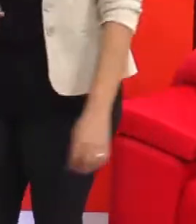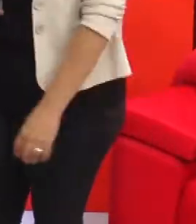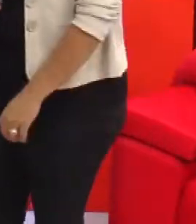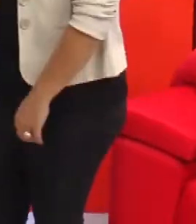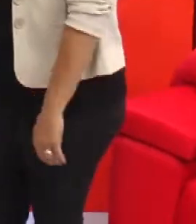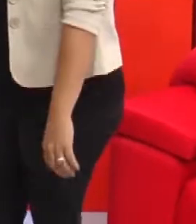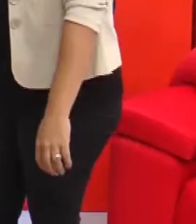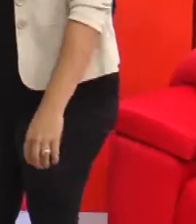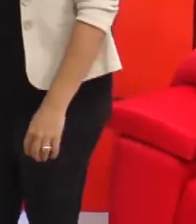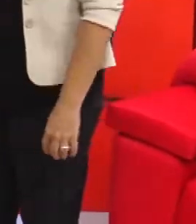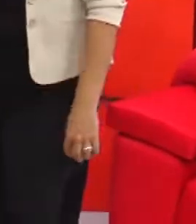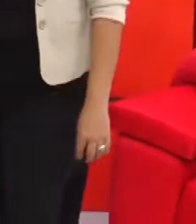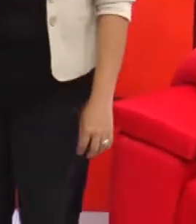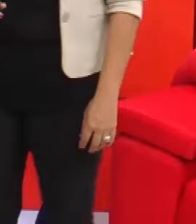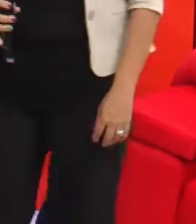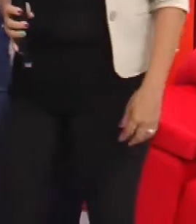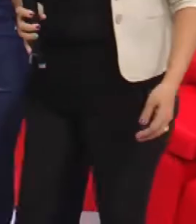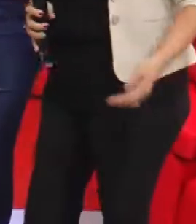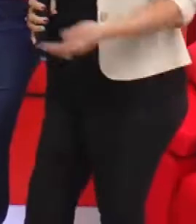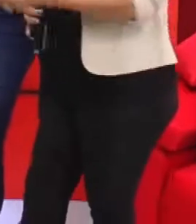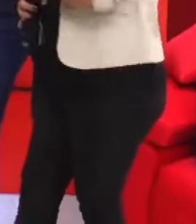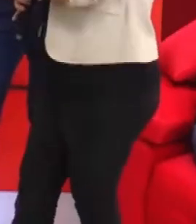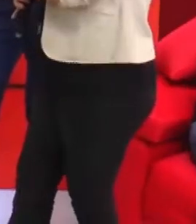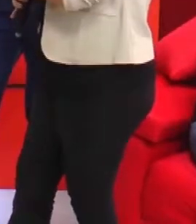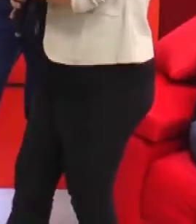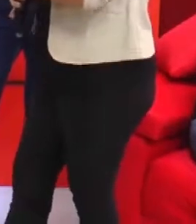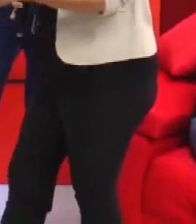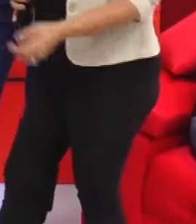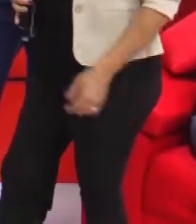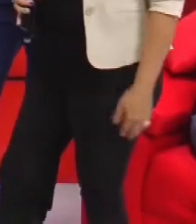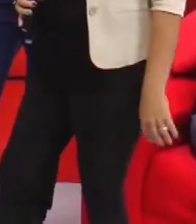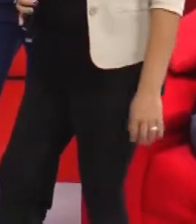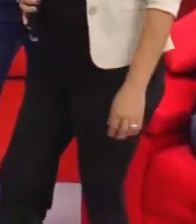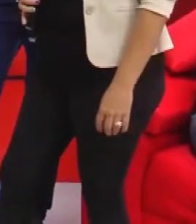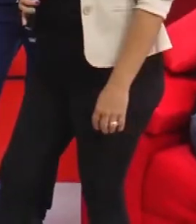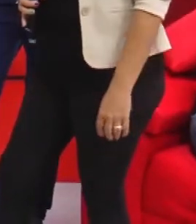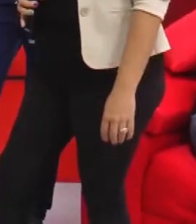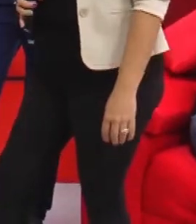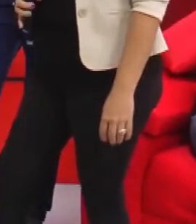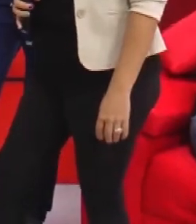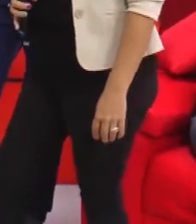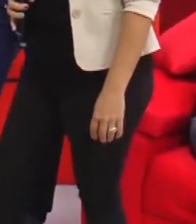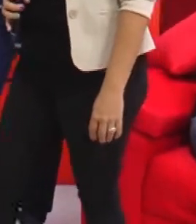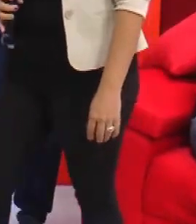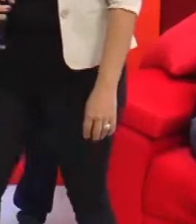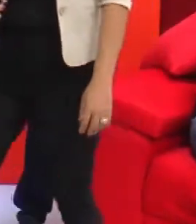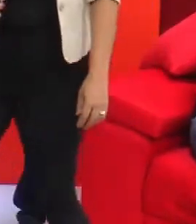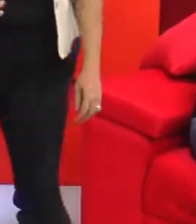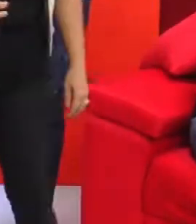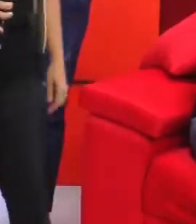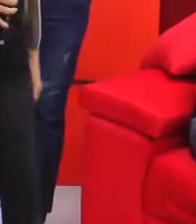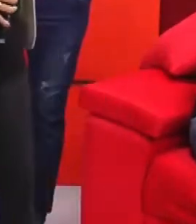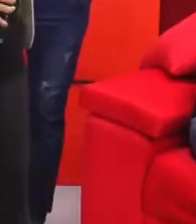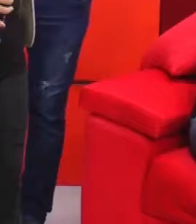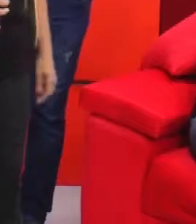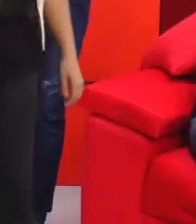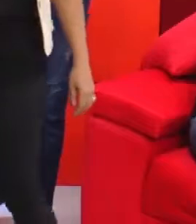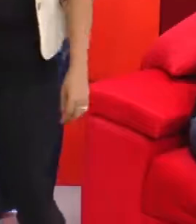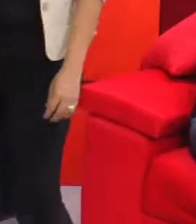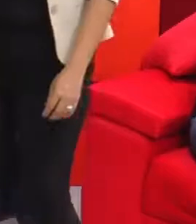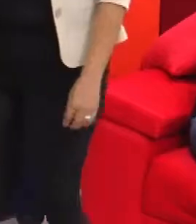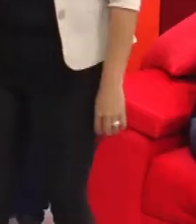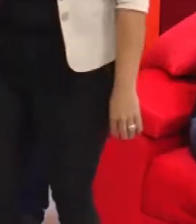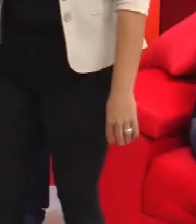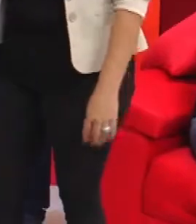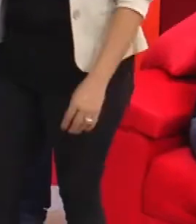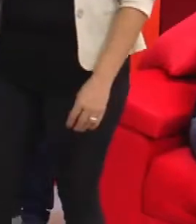tan bonito. Mire este muchacho tan bonito. Mire este muchacho. Y el muchachito más chiquitico y más bonito de todos.